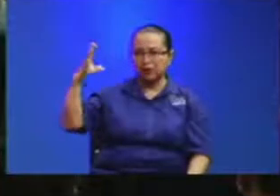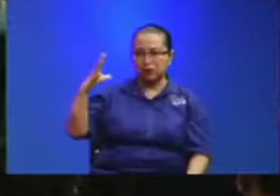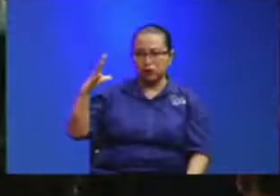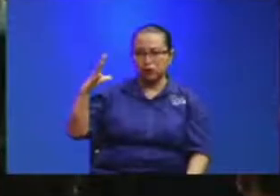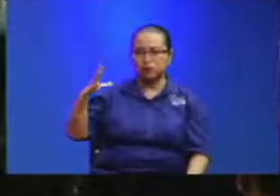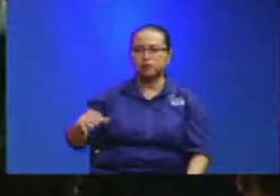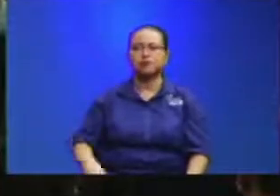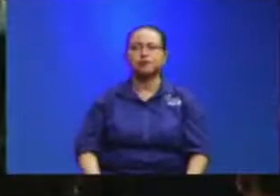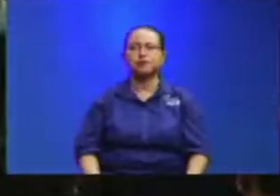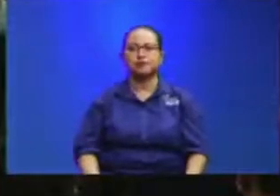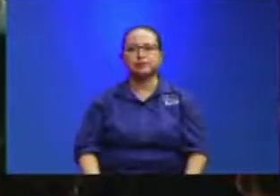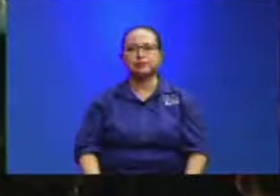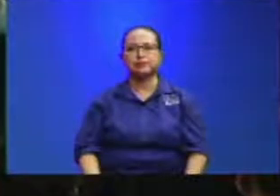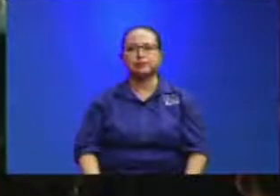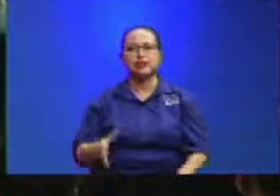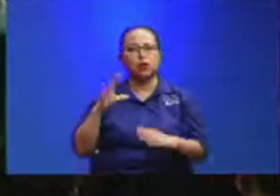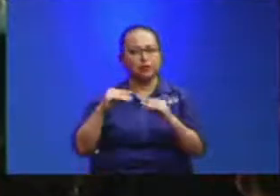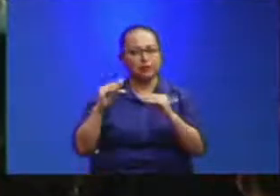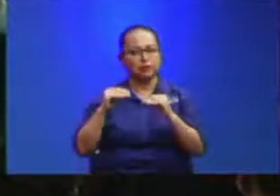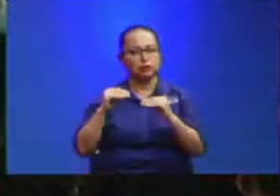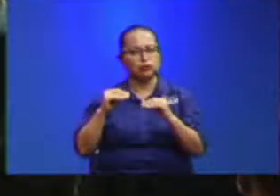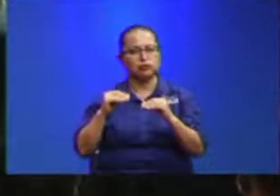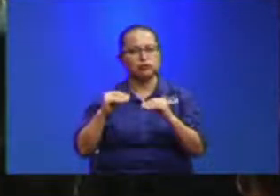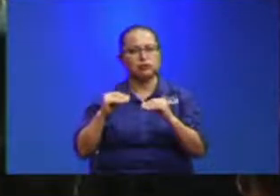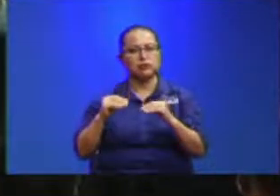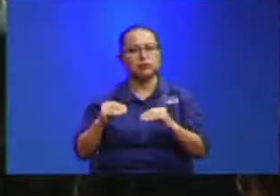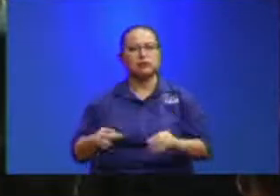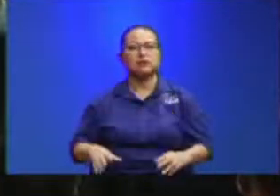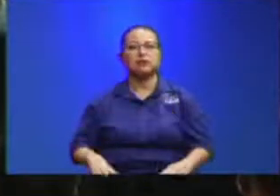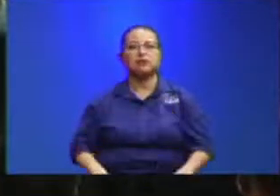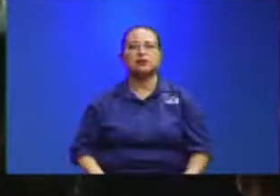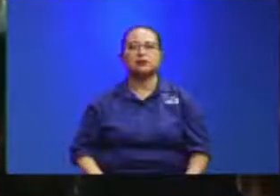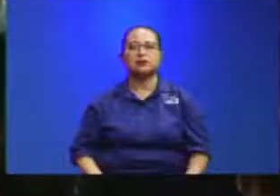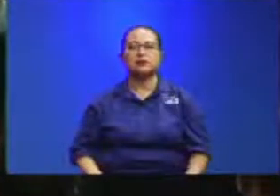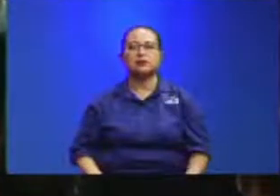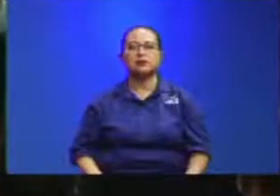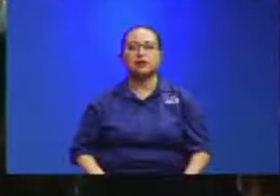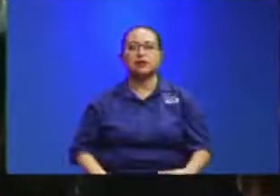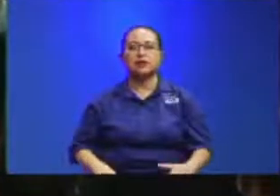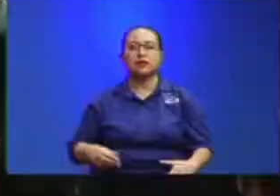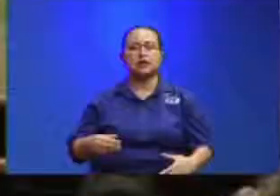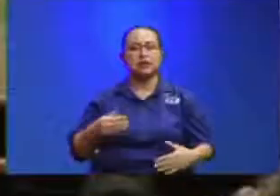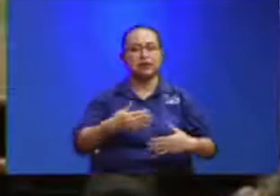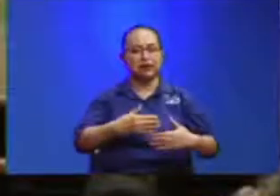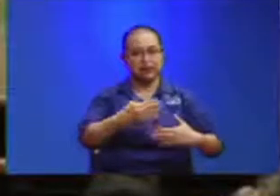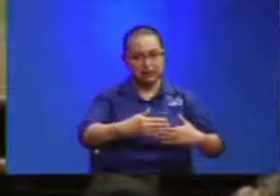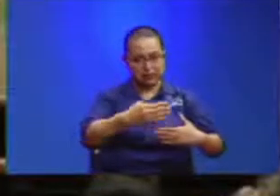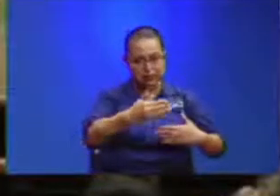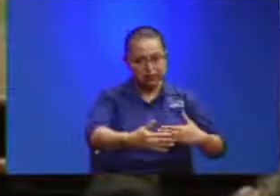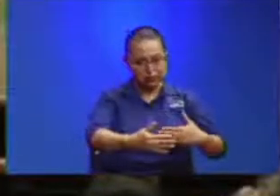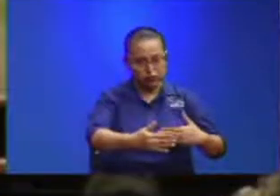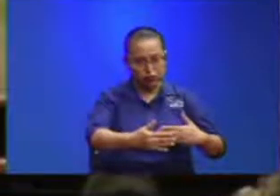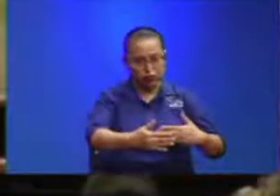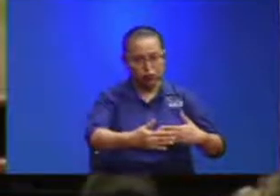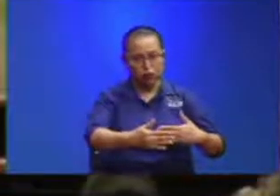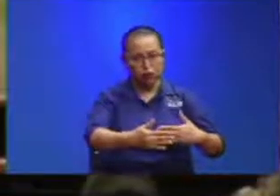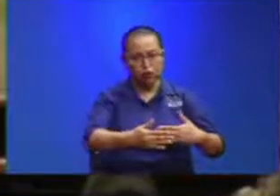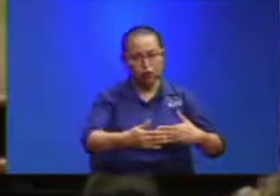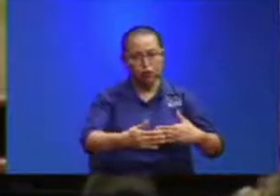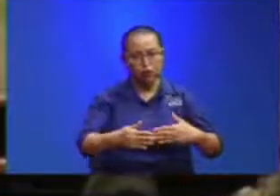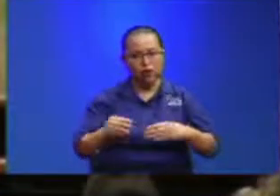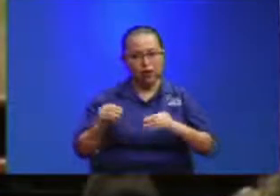eso lo estuvimos conversando pero luego él viene y conforme va avanzando en la